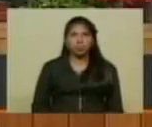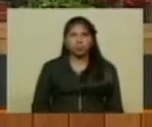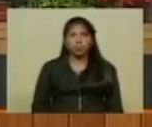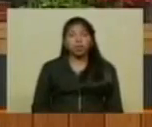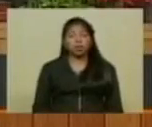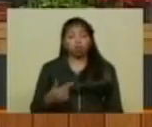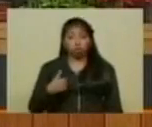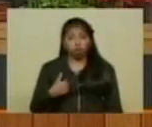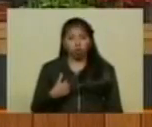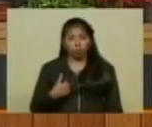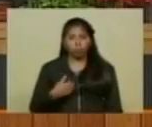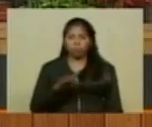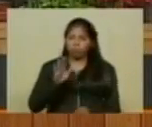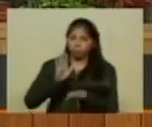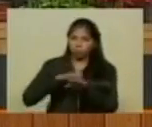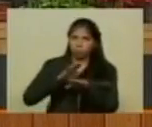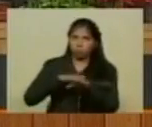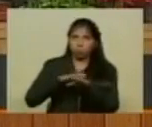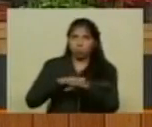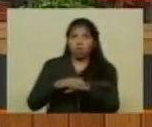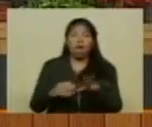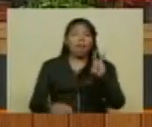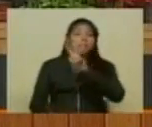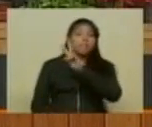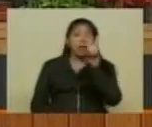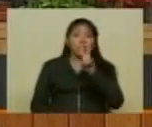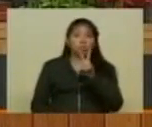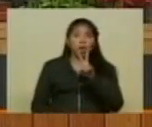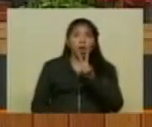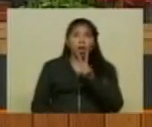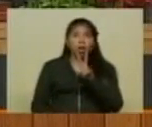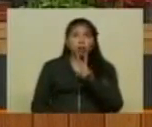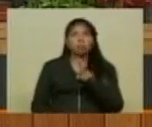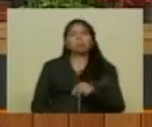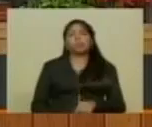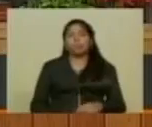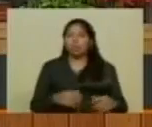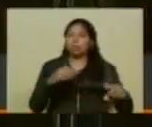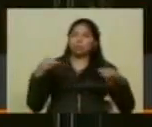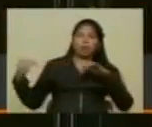Yo les dije, Venezuela está en una encrucijada.